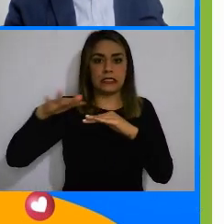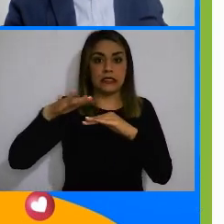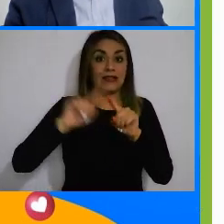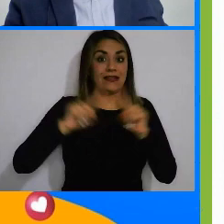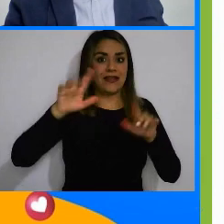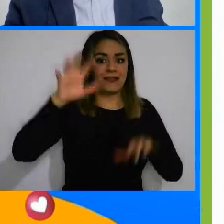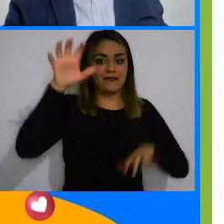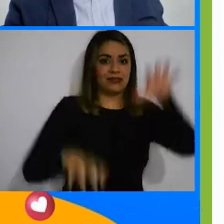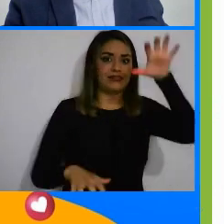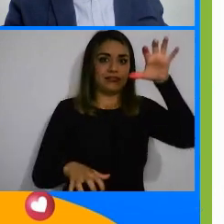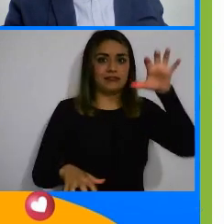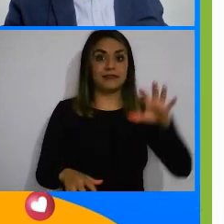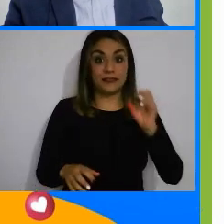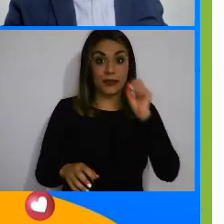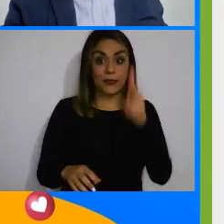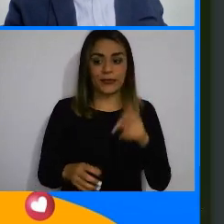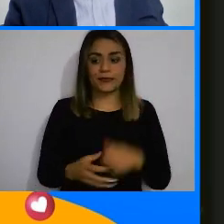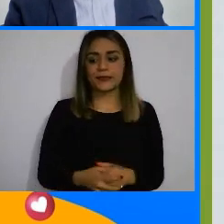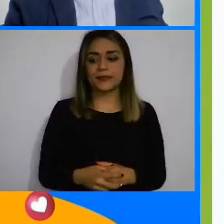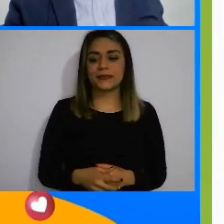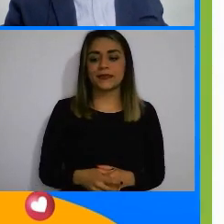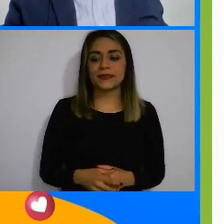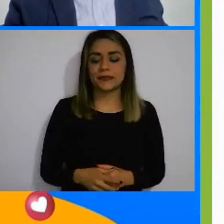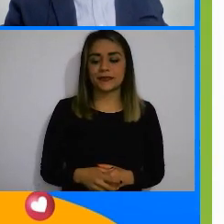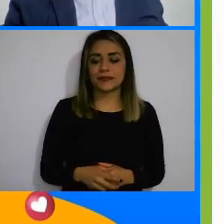diferencia. ¿Ok? Bien.